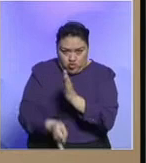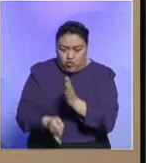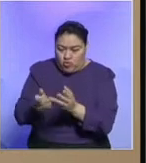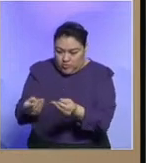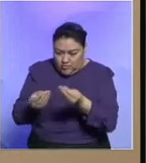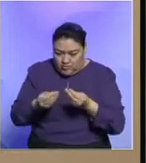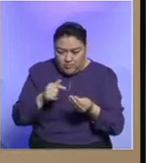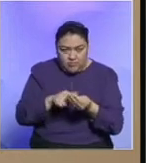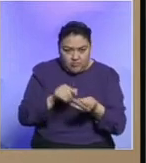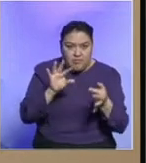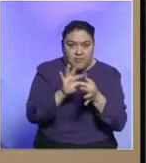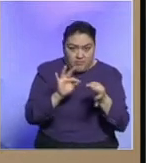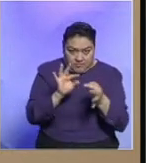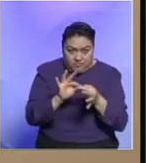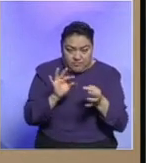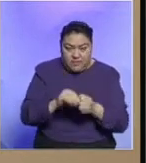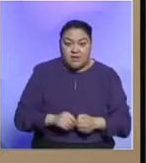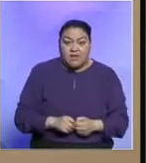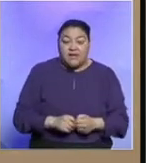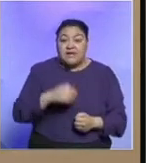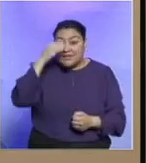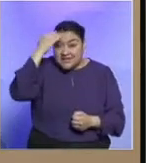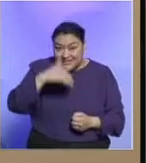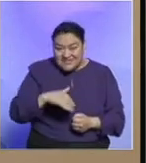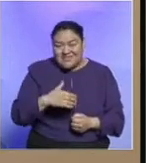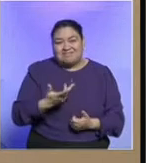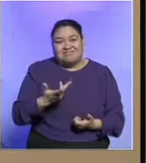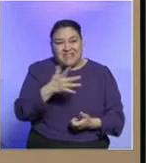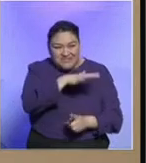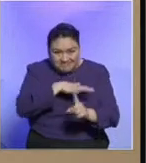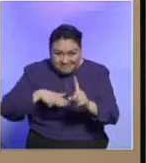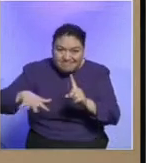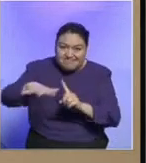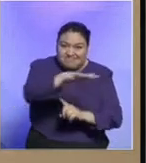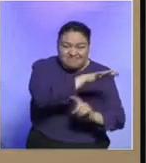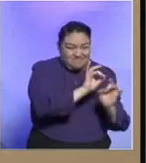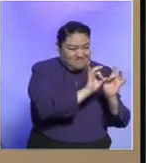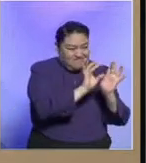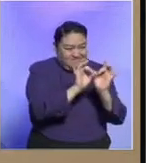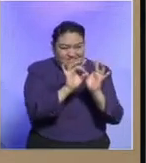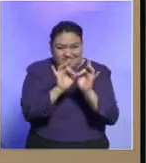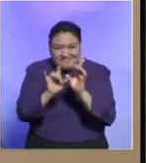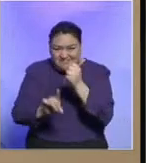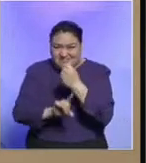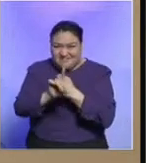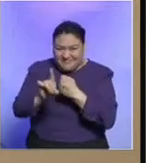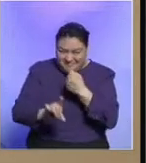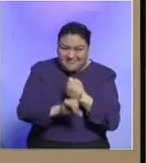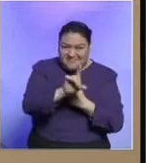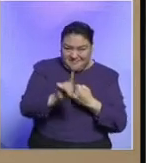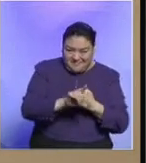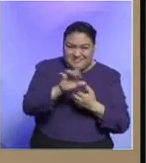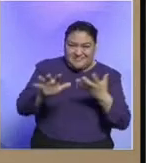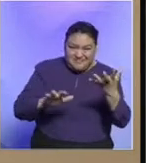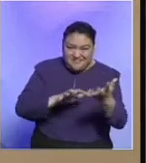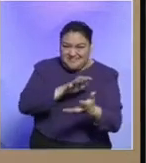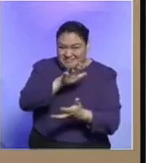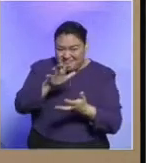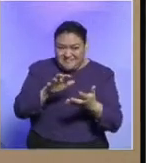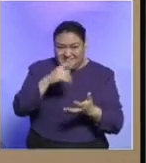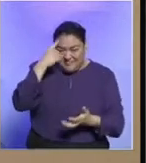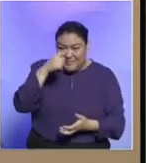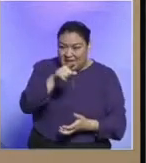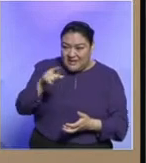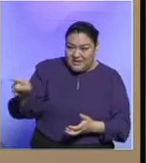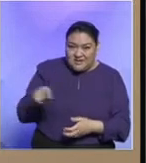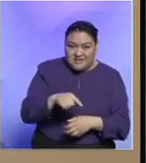señalar que frente a las difíciles circunstancias, de hecho, relacionadas con el cumplimiento